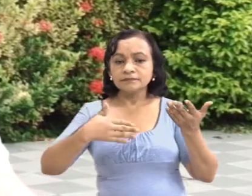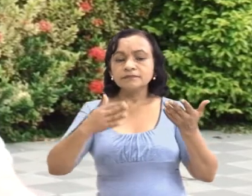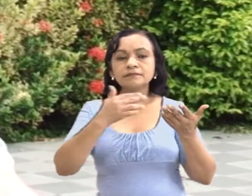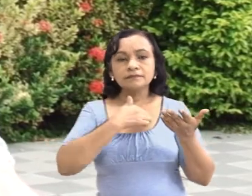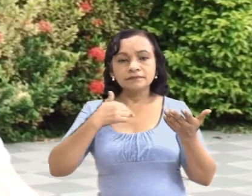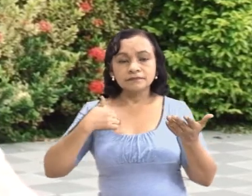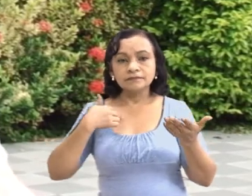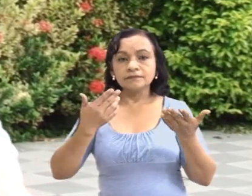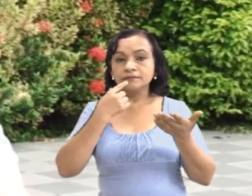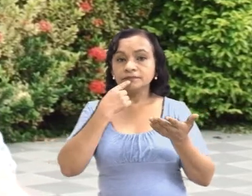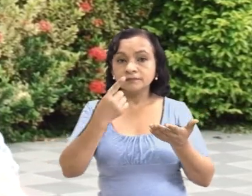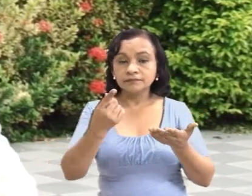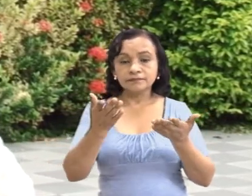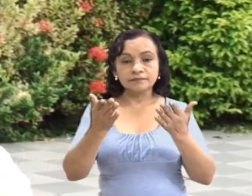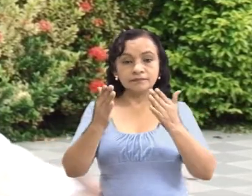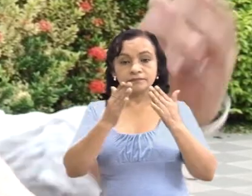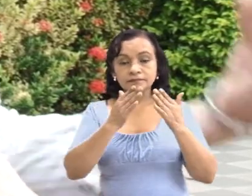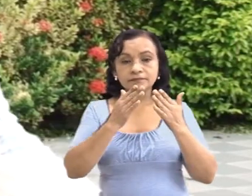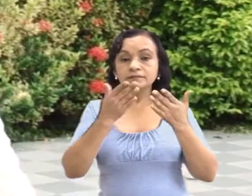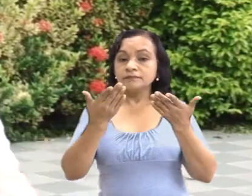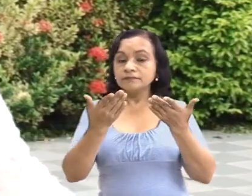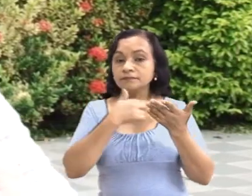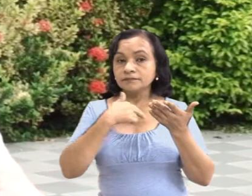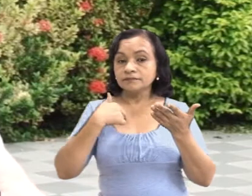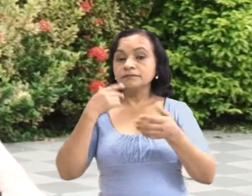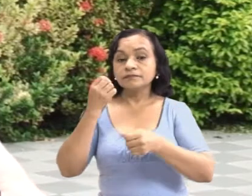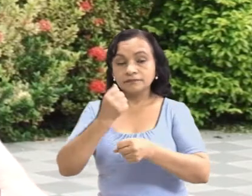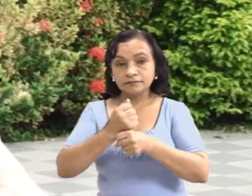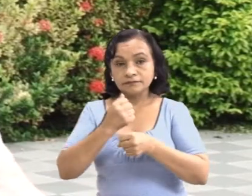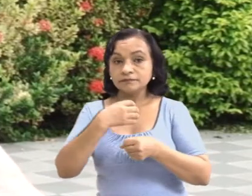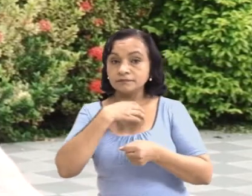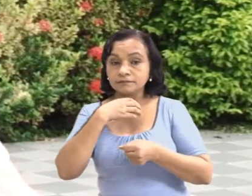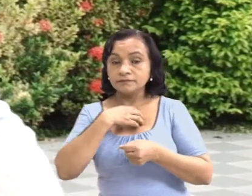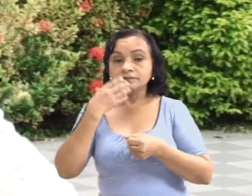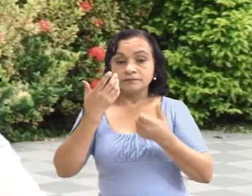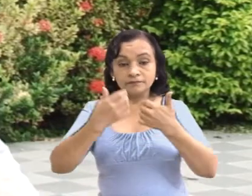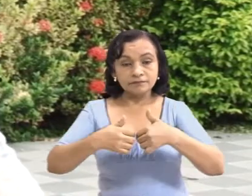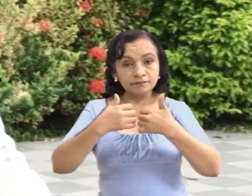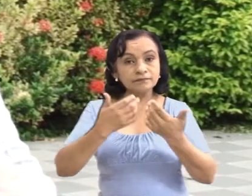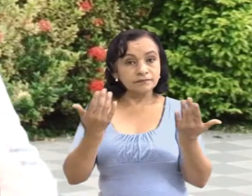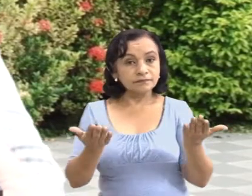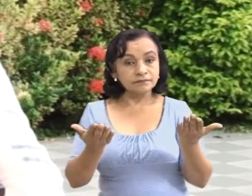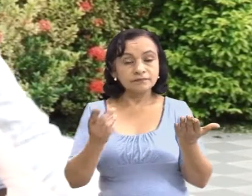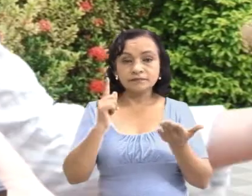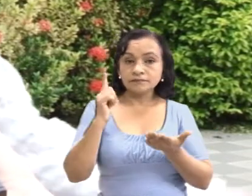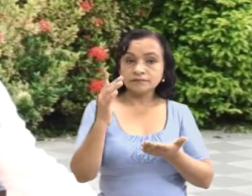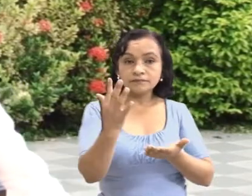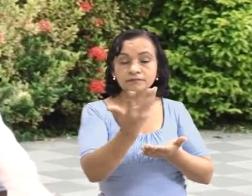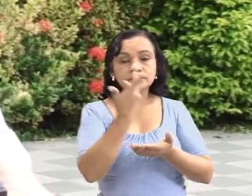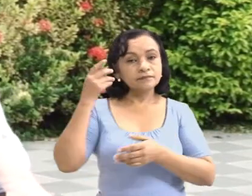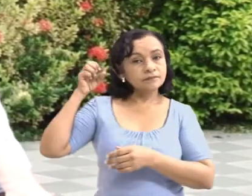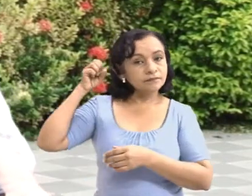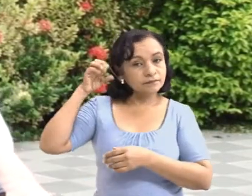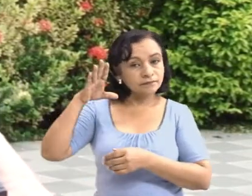la comunidad. Porque, como decíamos, la comunidad es la fuente donde nosotros tenemos, es nuestra empresa, digamos así, para todos,